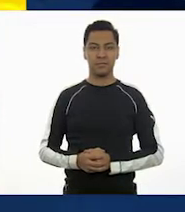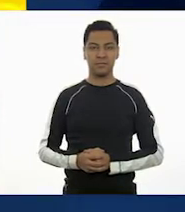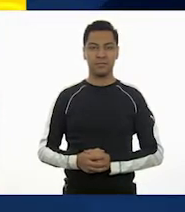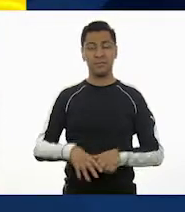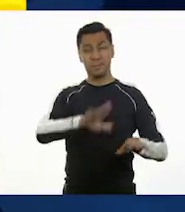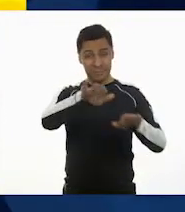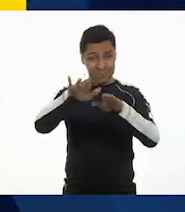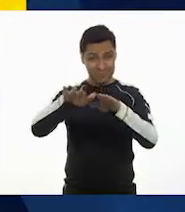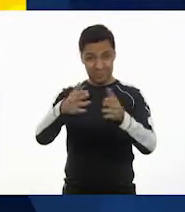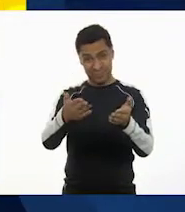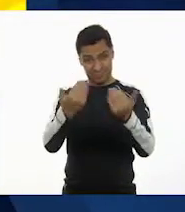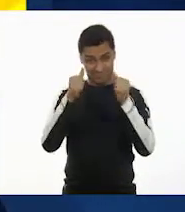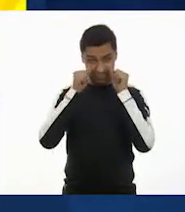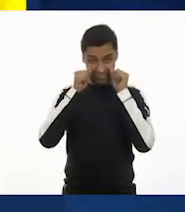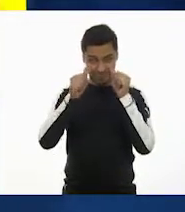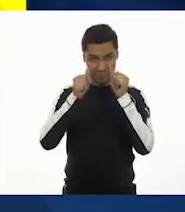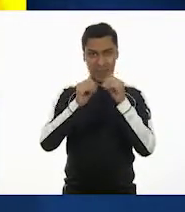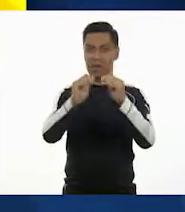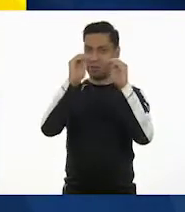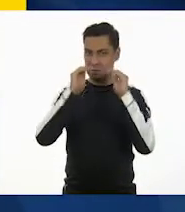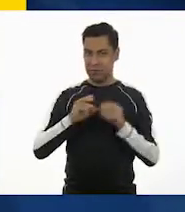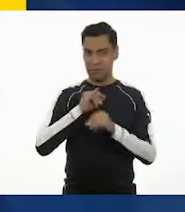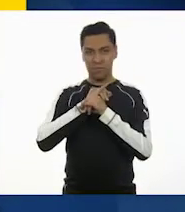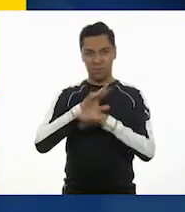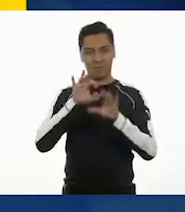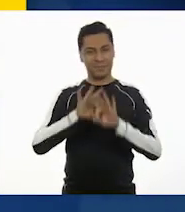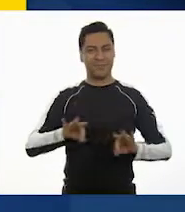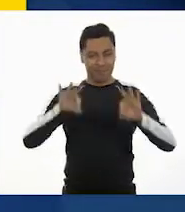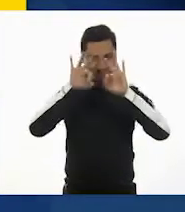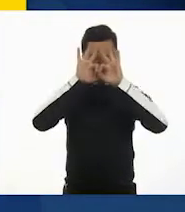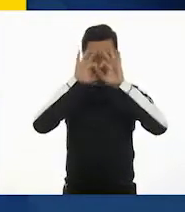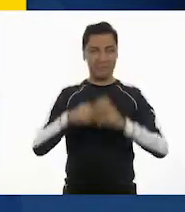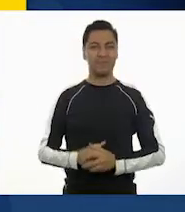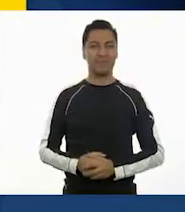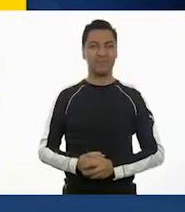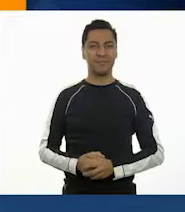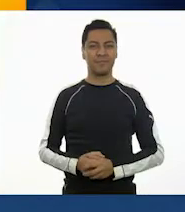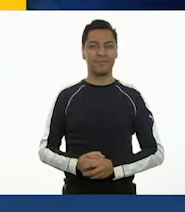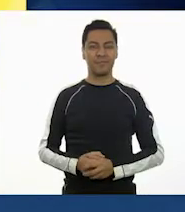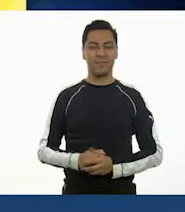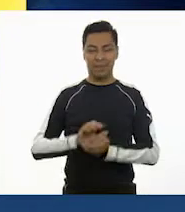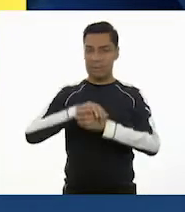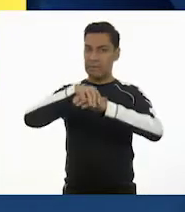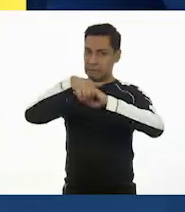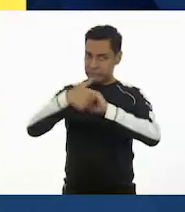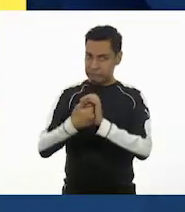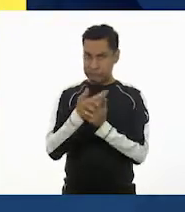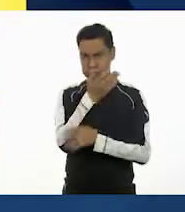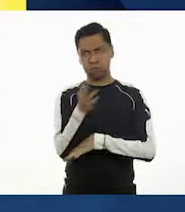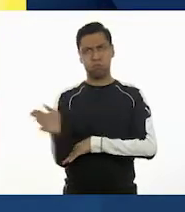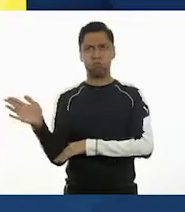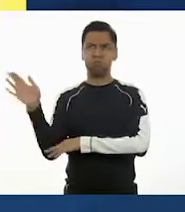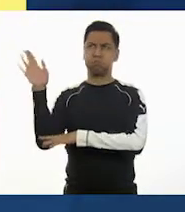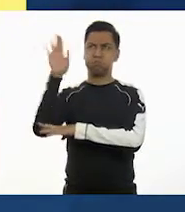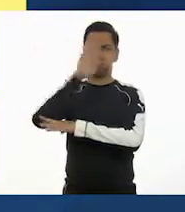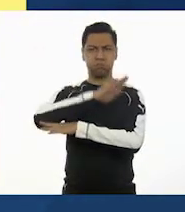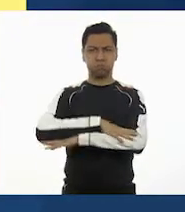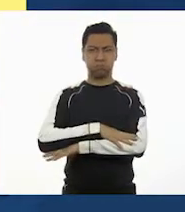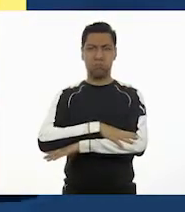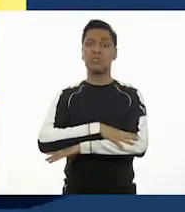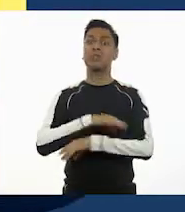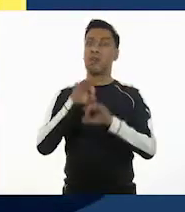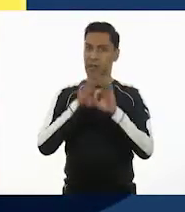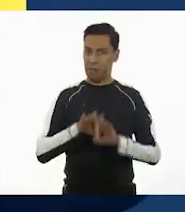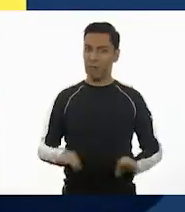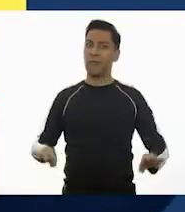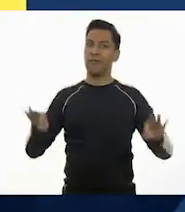¡Atención! ¡Atención! A continuación, información importante. Lavarnos las manos varias veces al día es